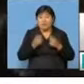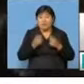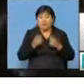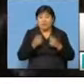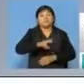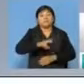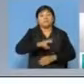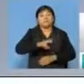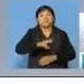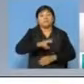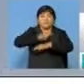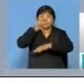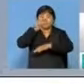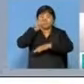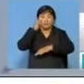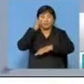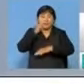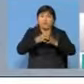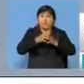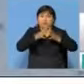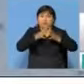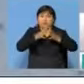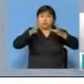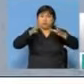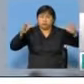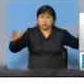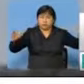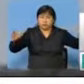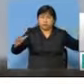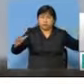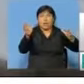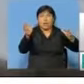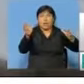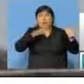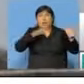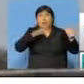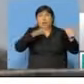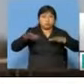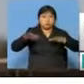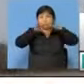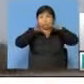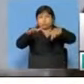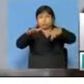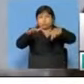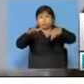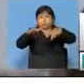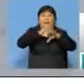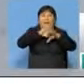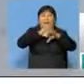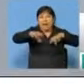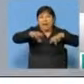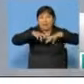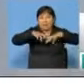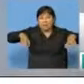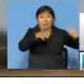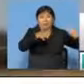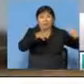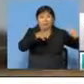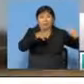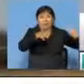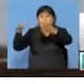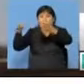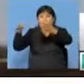manga grande y se va dividiendo en distintas fracciones, después se vuelven a agrupar formando una manga. Pero en este momento podríamos decir que tenemos dos